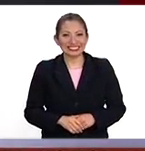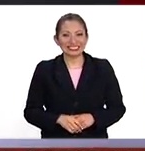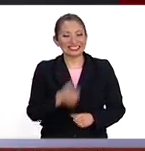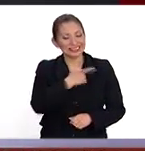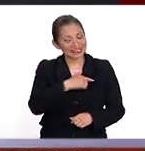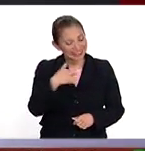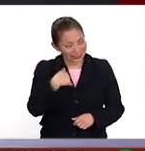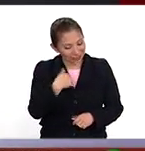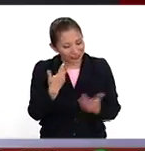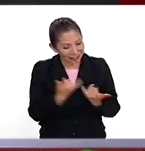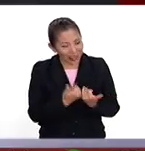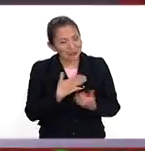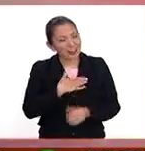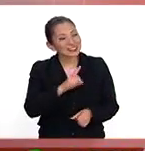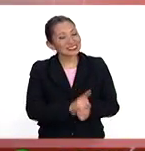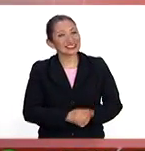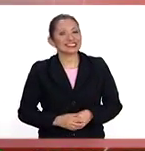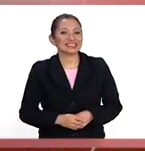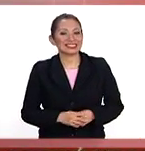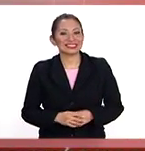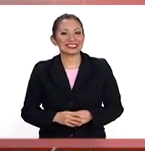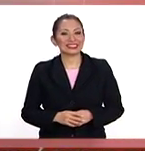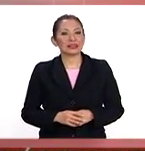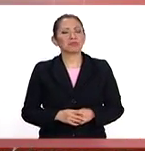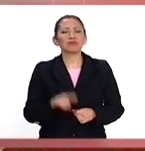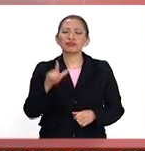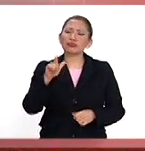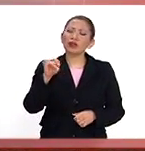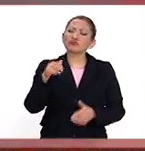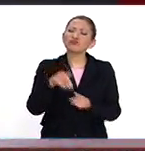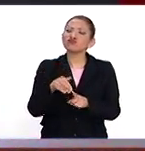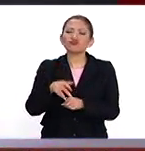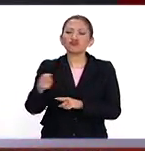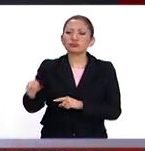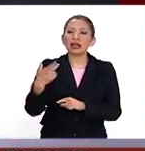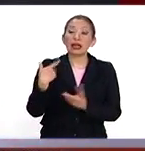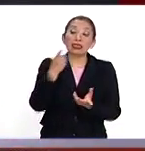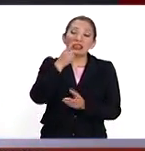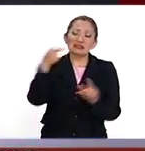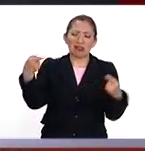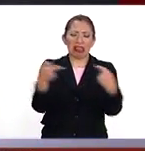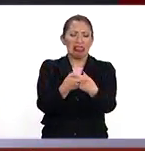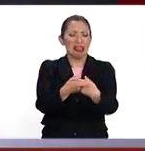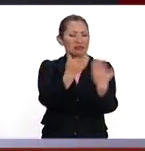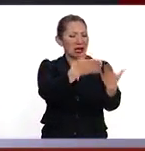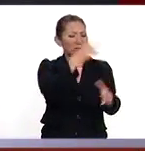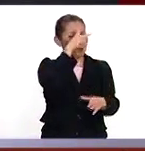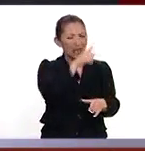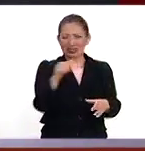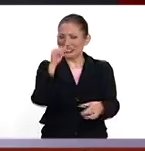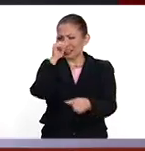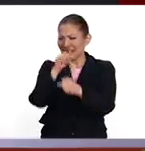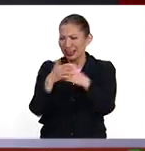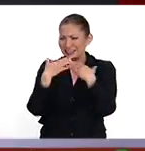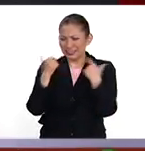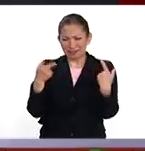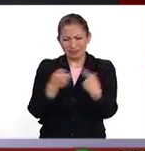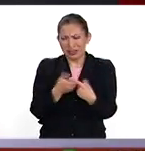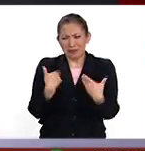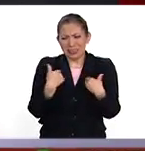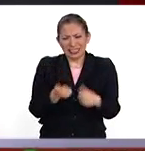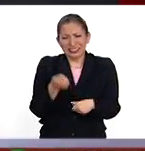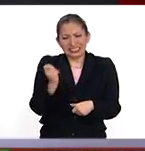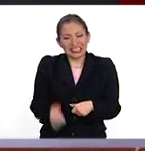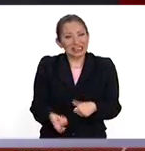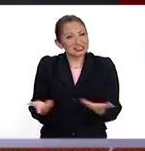El gusto es mío, Pati. Muy buenos días. Luis, esta discrepancia entre el Banco de México y la Secretaría de Hacienda, ¿cómo